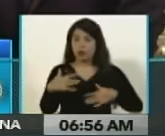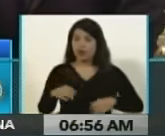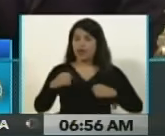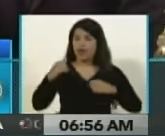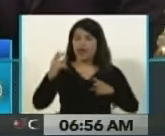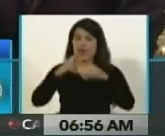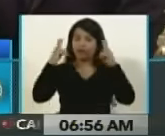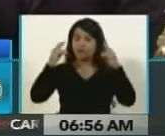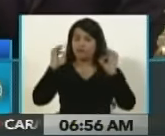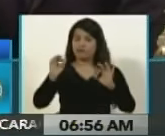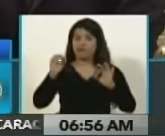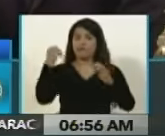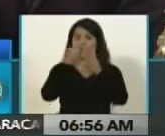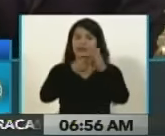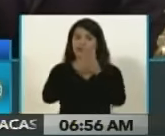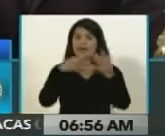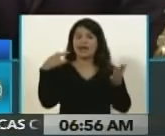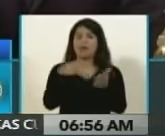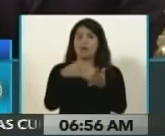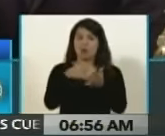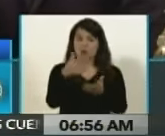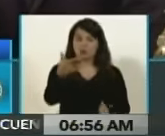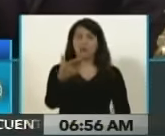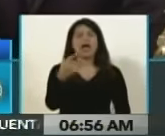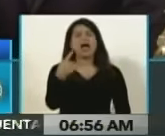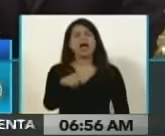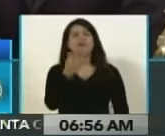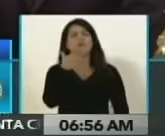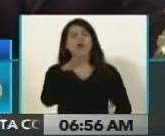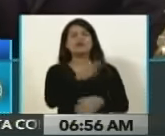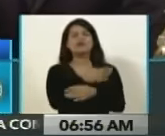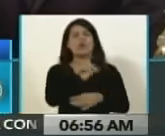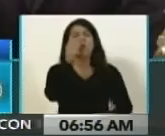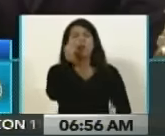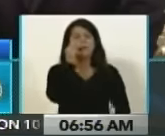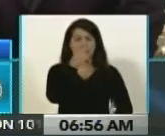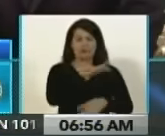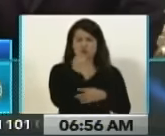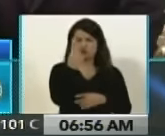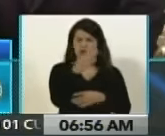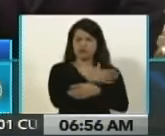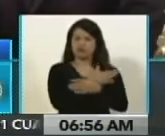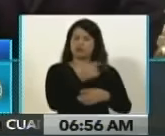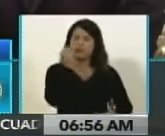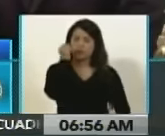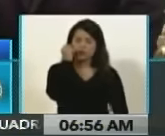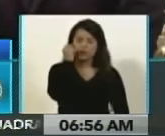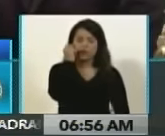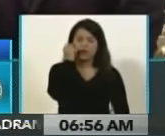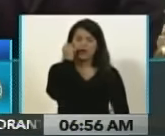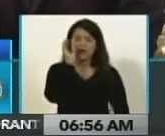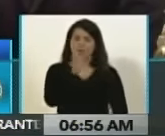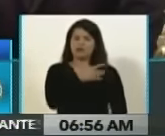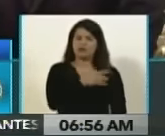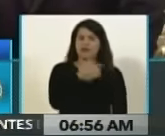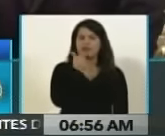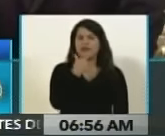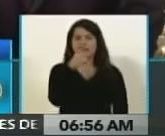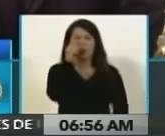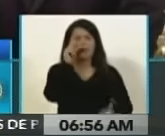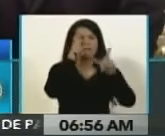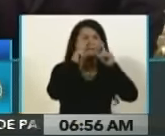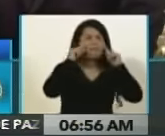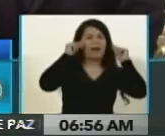no fue solo de la Batalla de Carabobo. Hay una canción de Simón Díaz que hace un recorrido de Páez y el Negro Primero